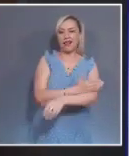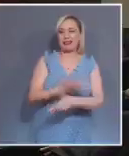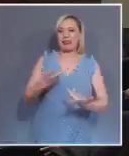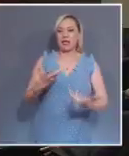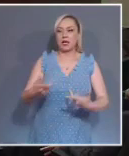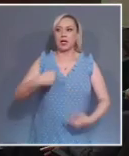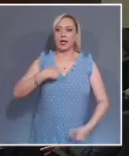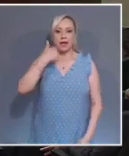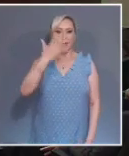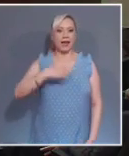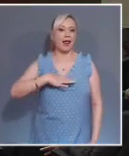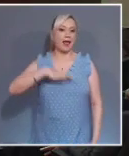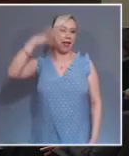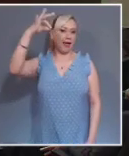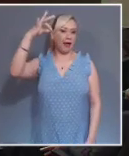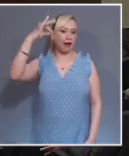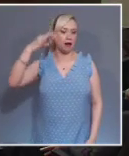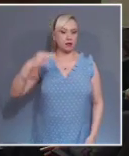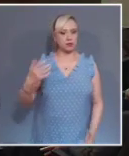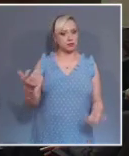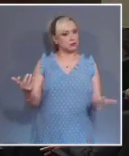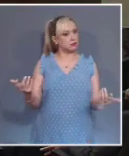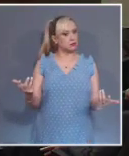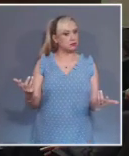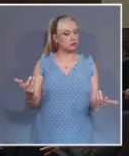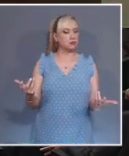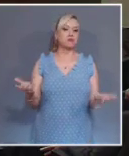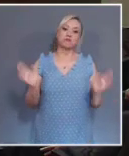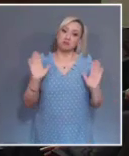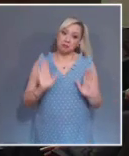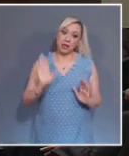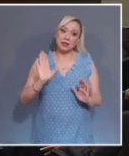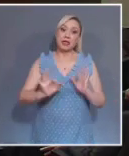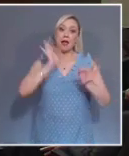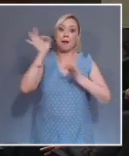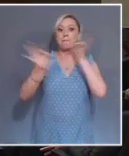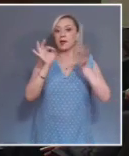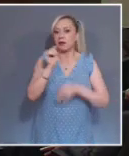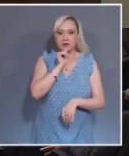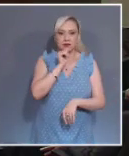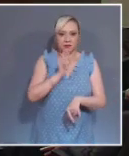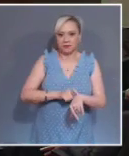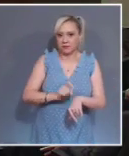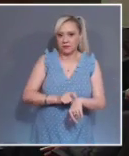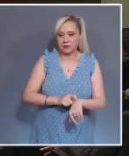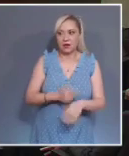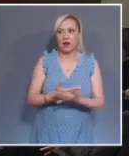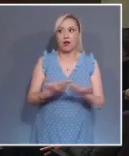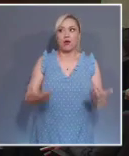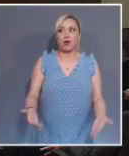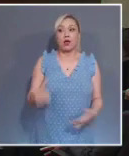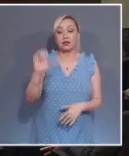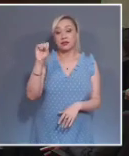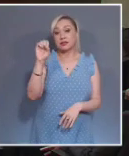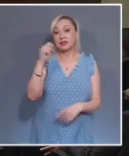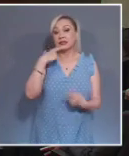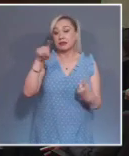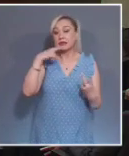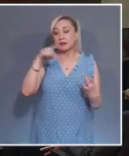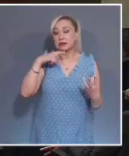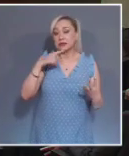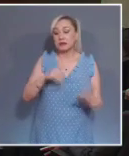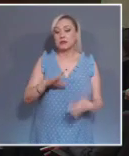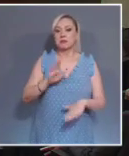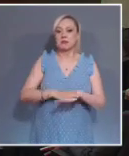campaña. En esta sesión, la Sala Superior resolvió en total 60 medios de impugnación. Para el canal del Poder Judicial de